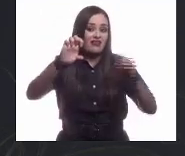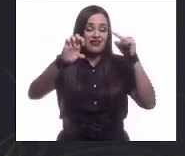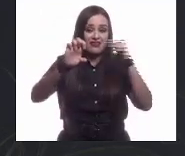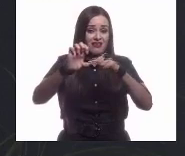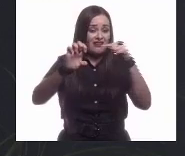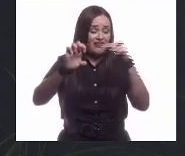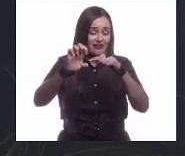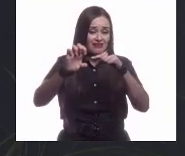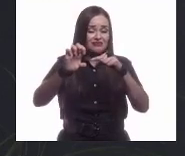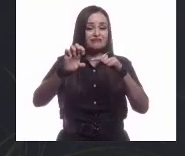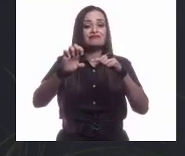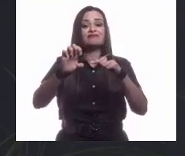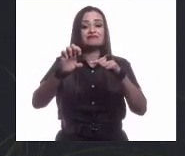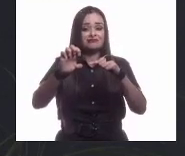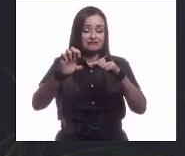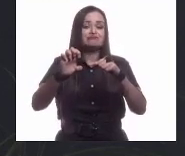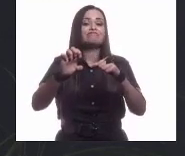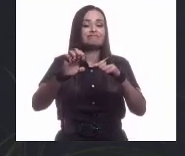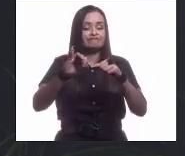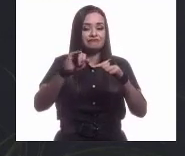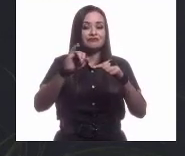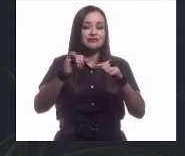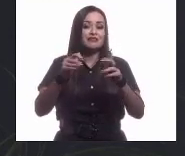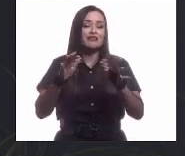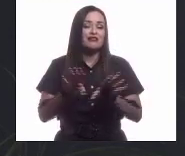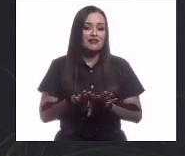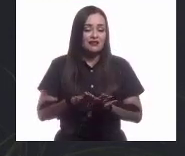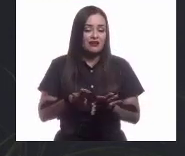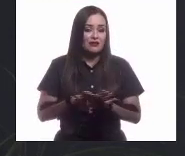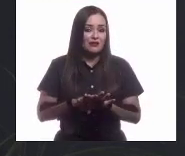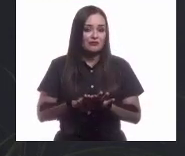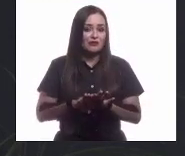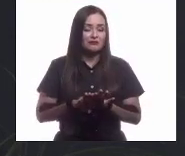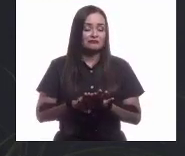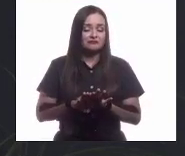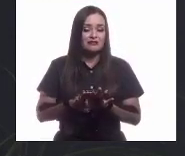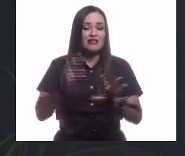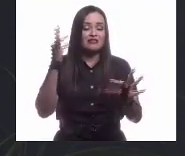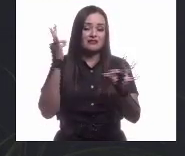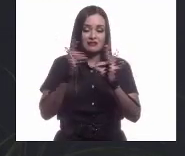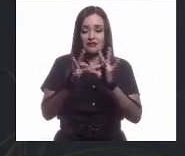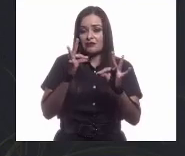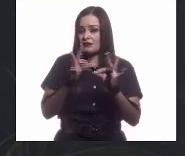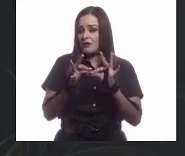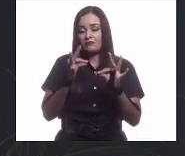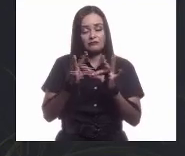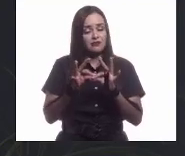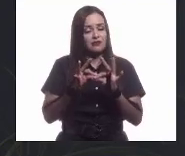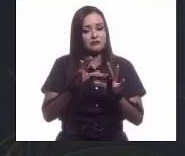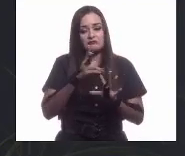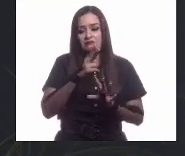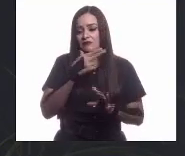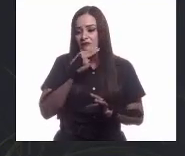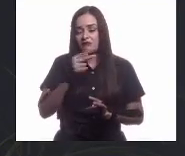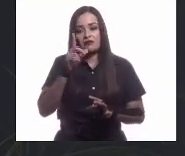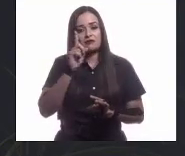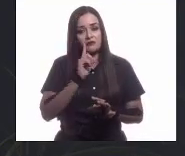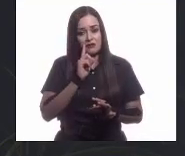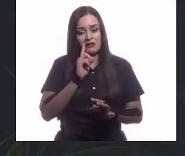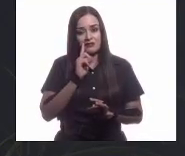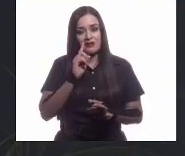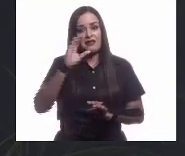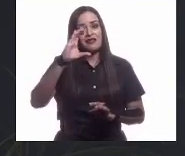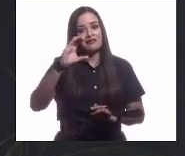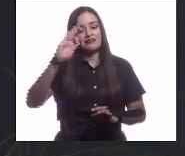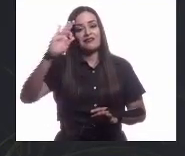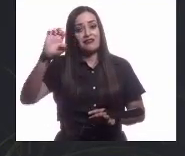estar en posibilidad de cumplir con una antigua y sentida demanda de las y de los sudcalifornianos, la reducción de